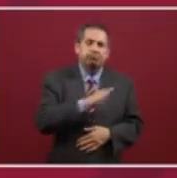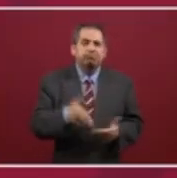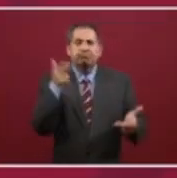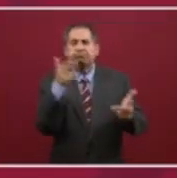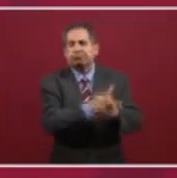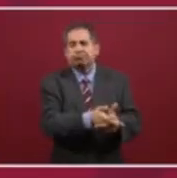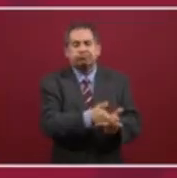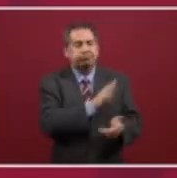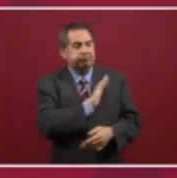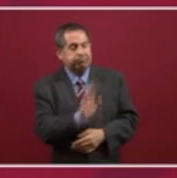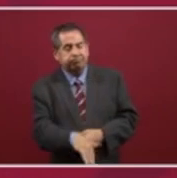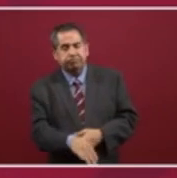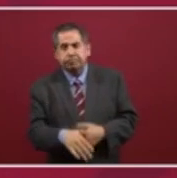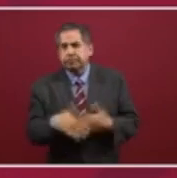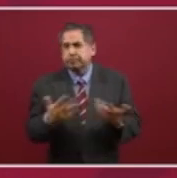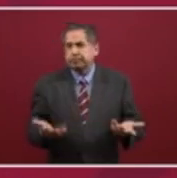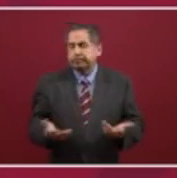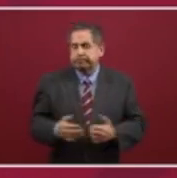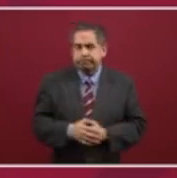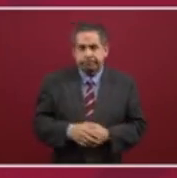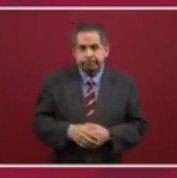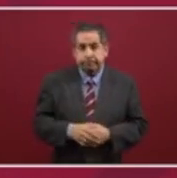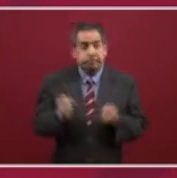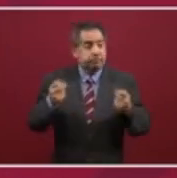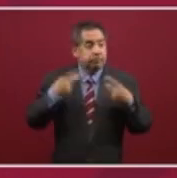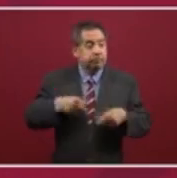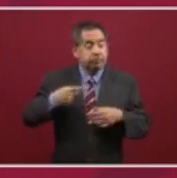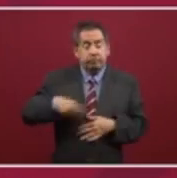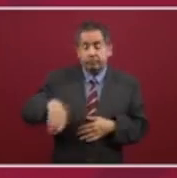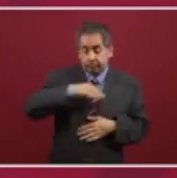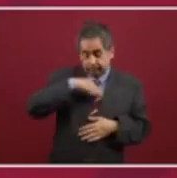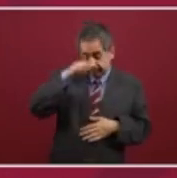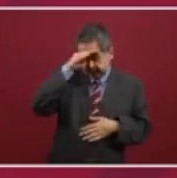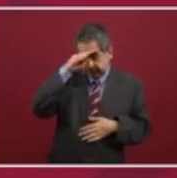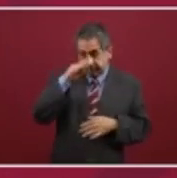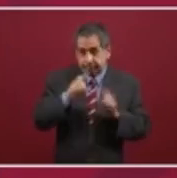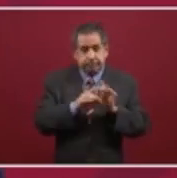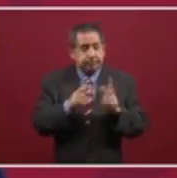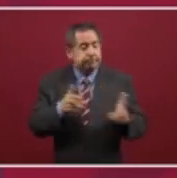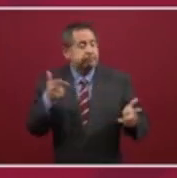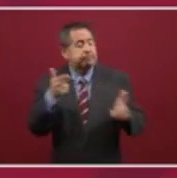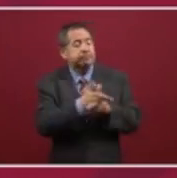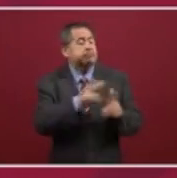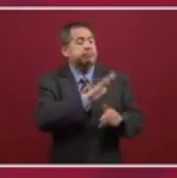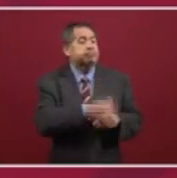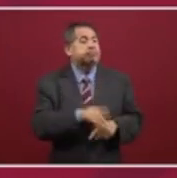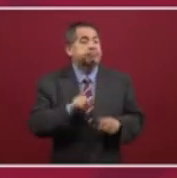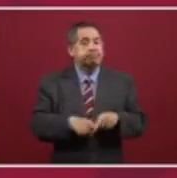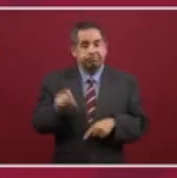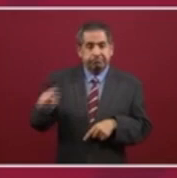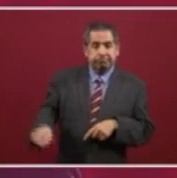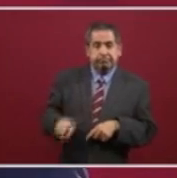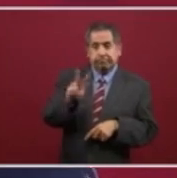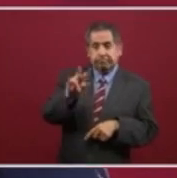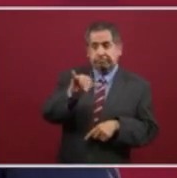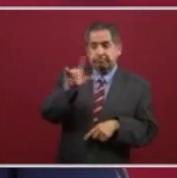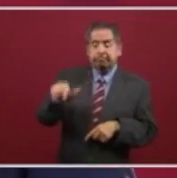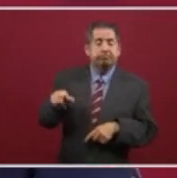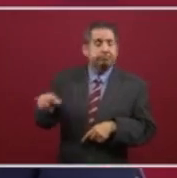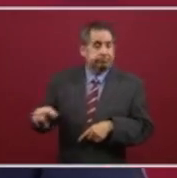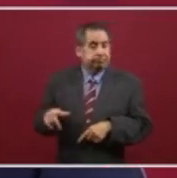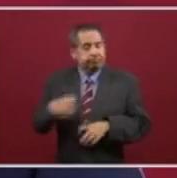Y durante mucho tiempo se pensó que había sido asesinado por villistas, y recientemente